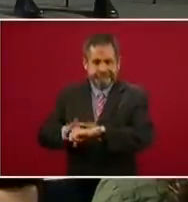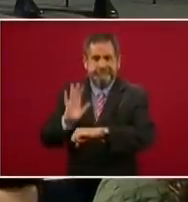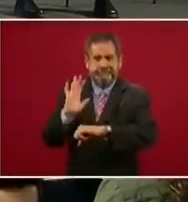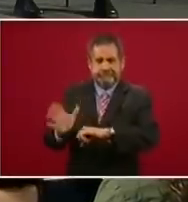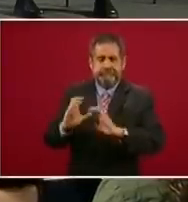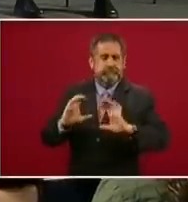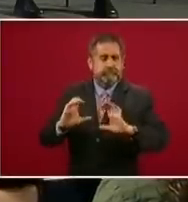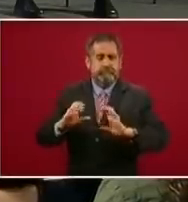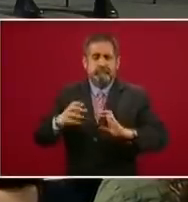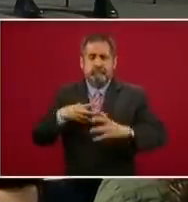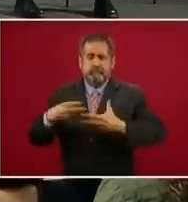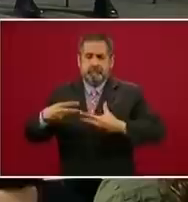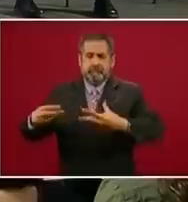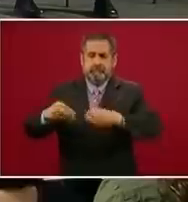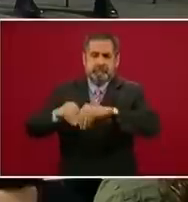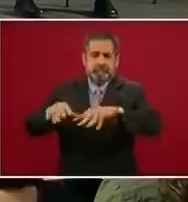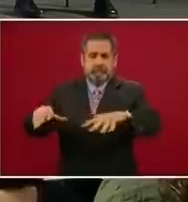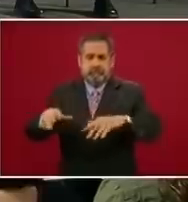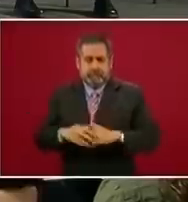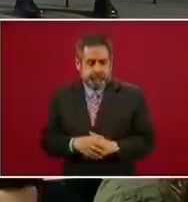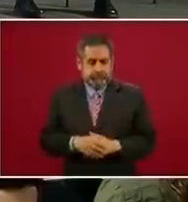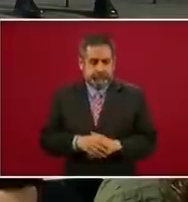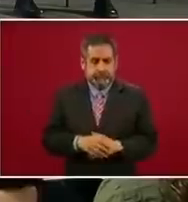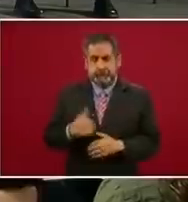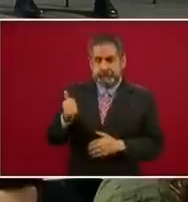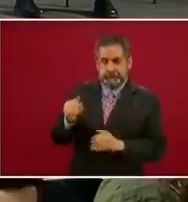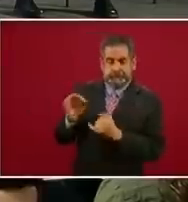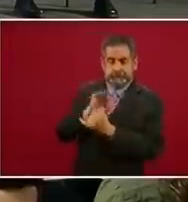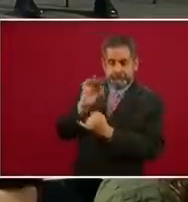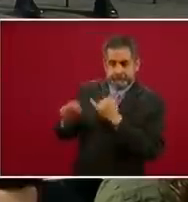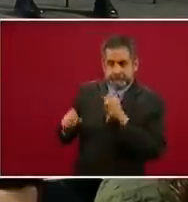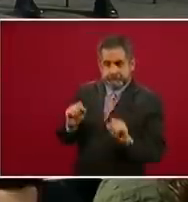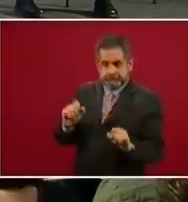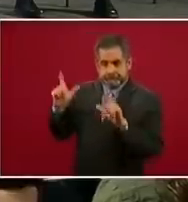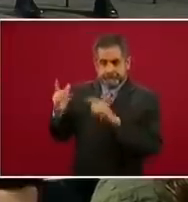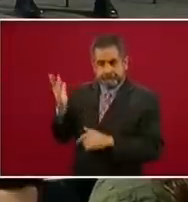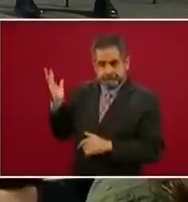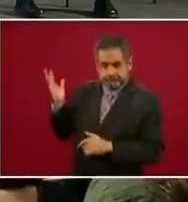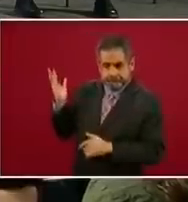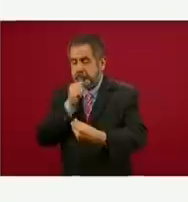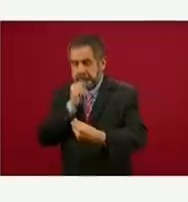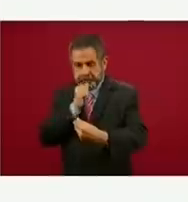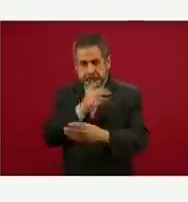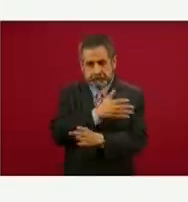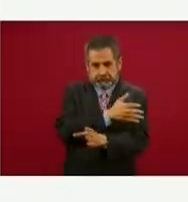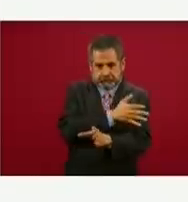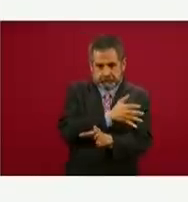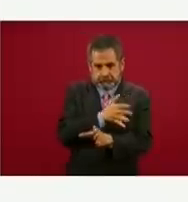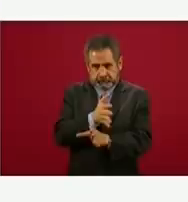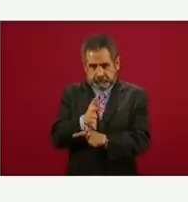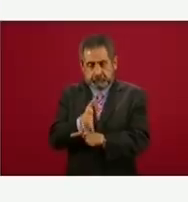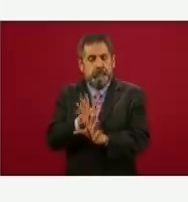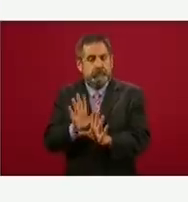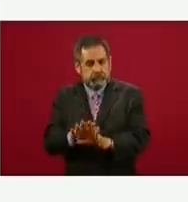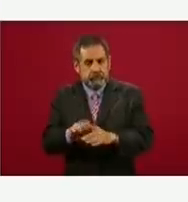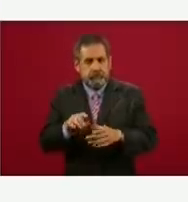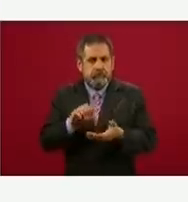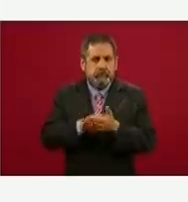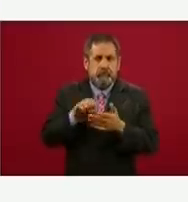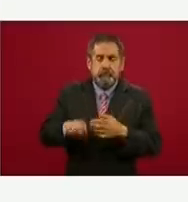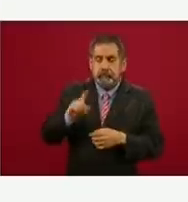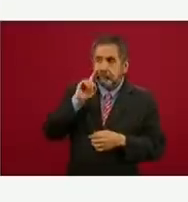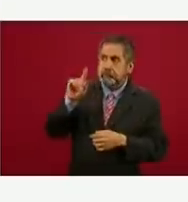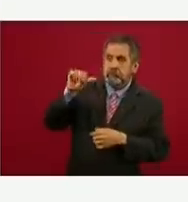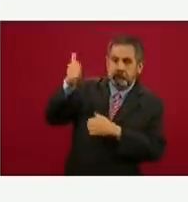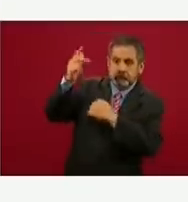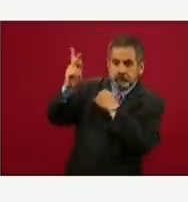fase 1 de la pandemia. Sin embargo, se prevé que hacia finales de marzo inicie la fase 2. Si tomáramos la experiencia directa de los países